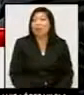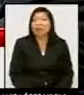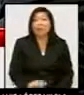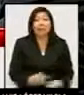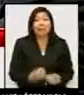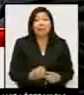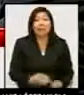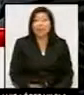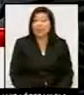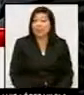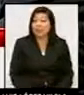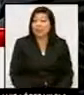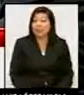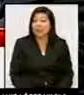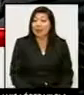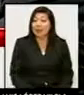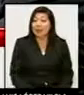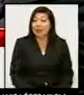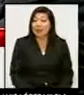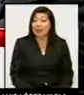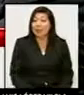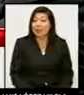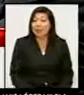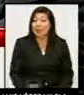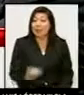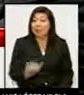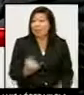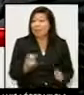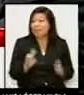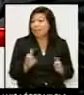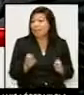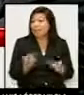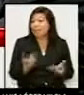día. Entonces, el tema es,